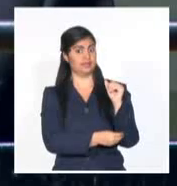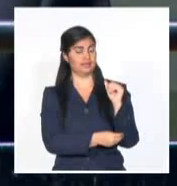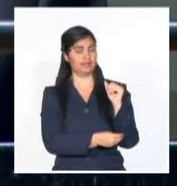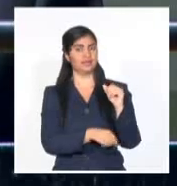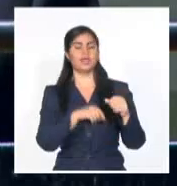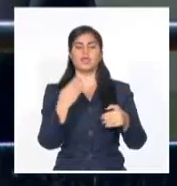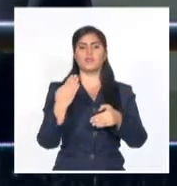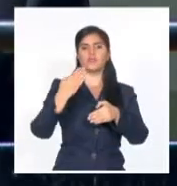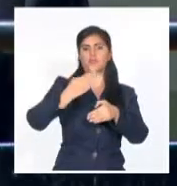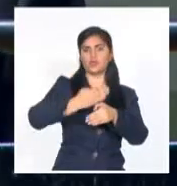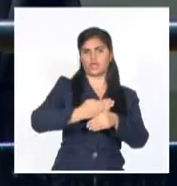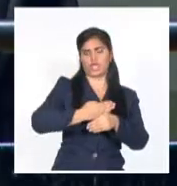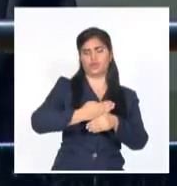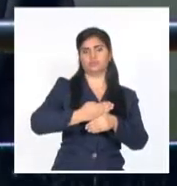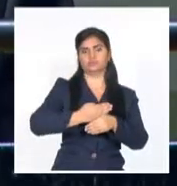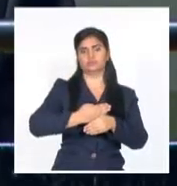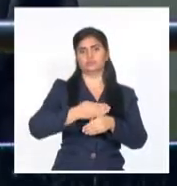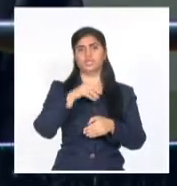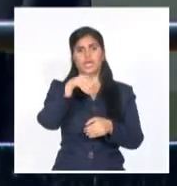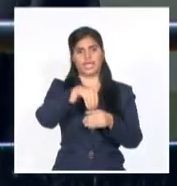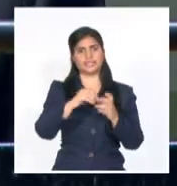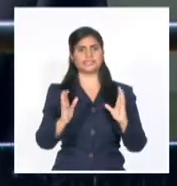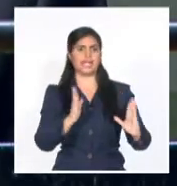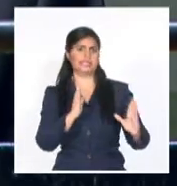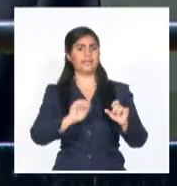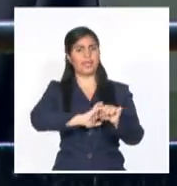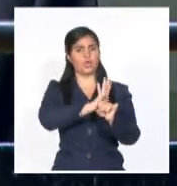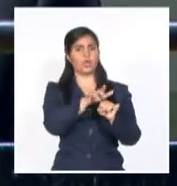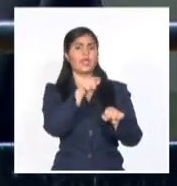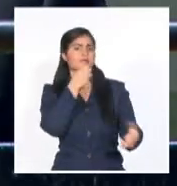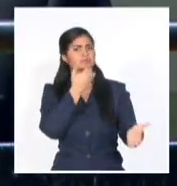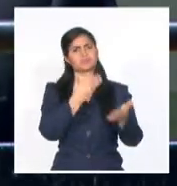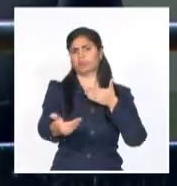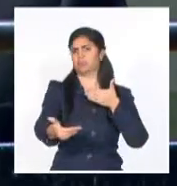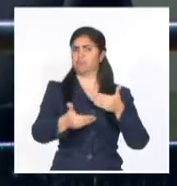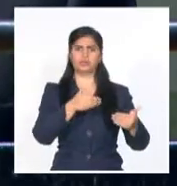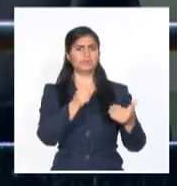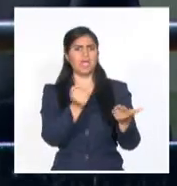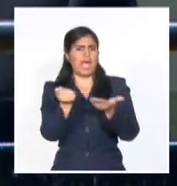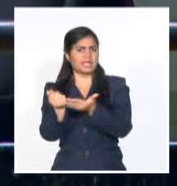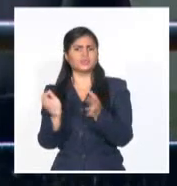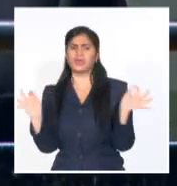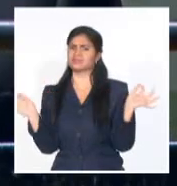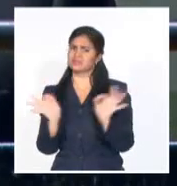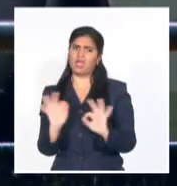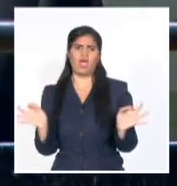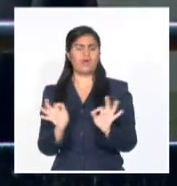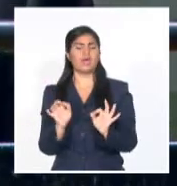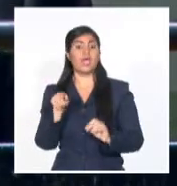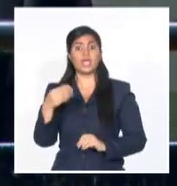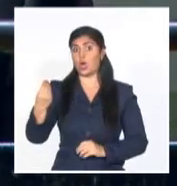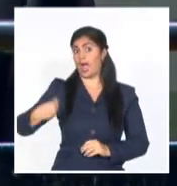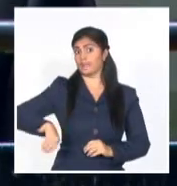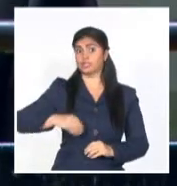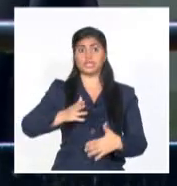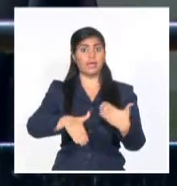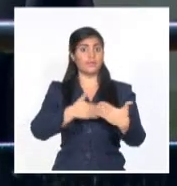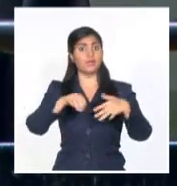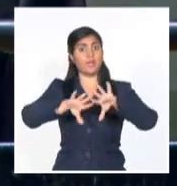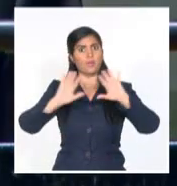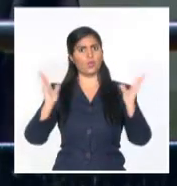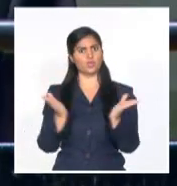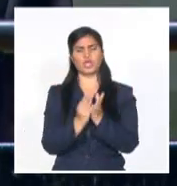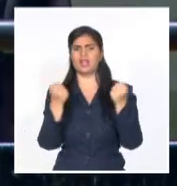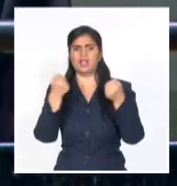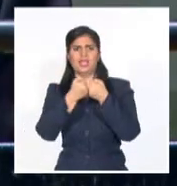en esa coyuntura epidémica y aprovechar la crisis económica mundial derivada de